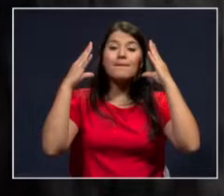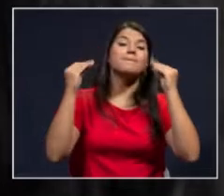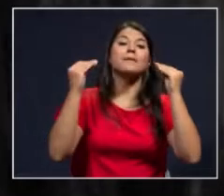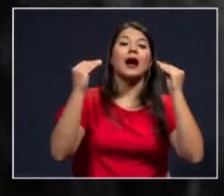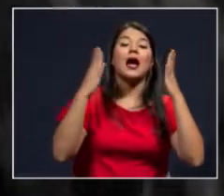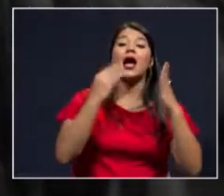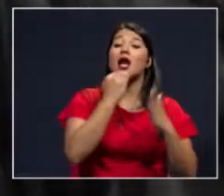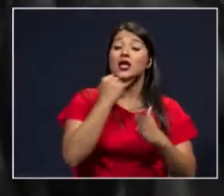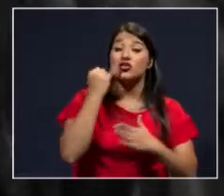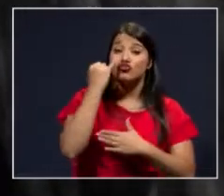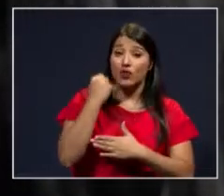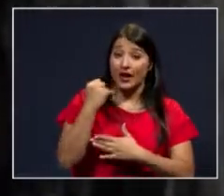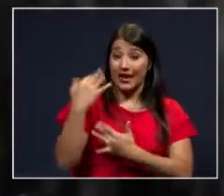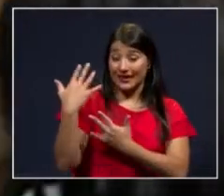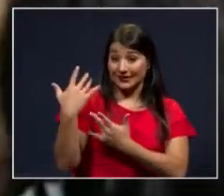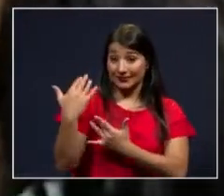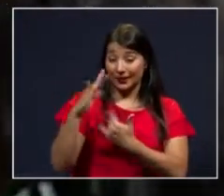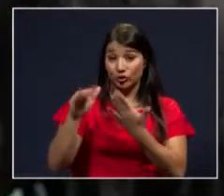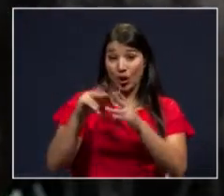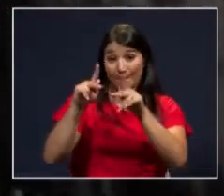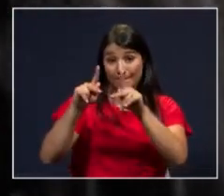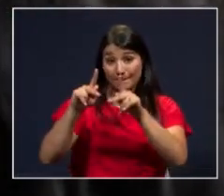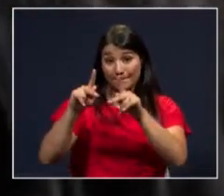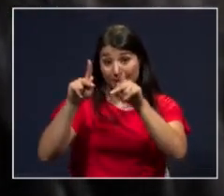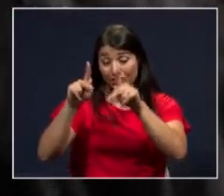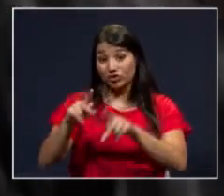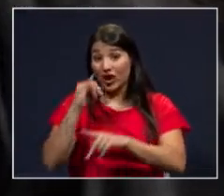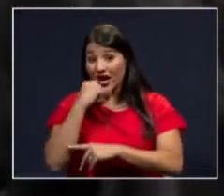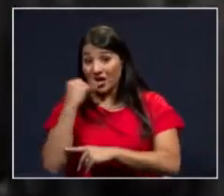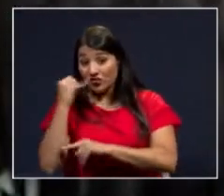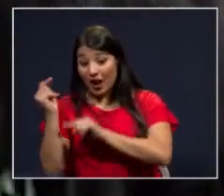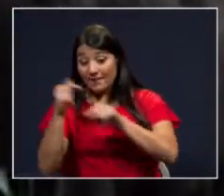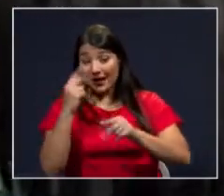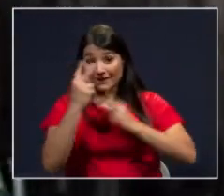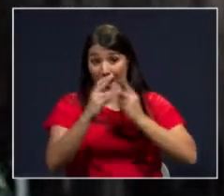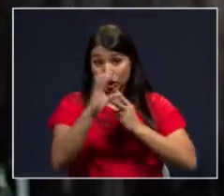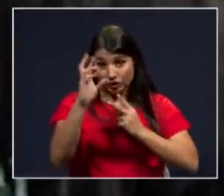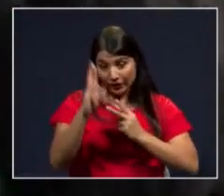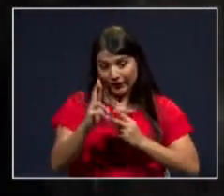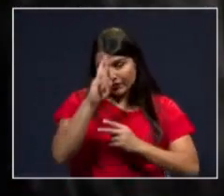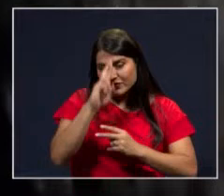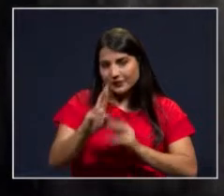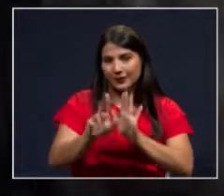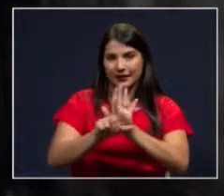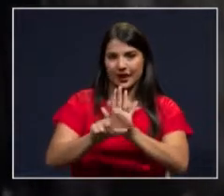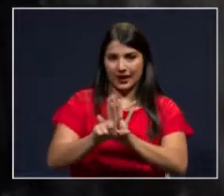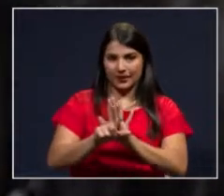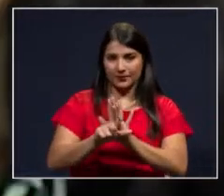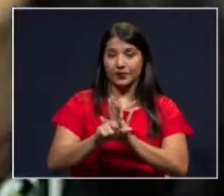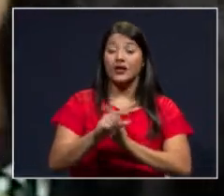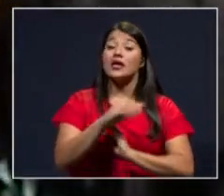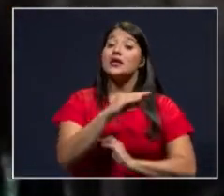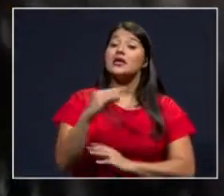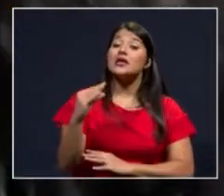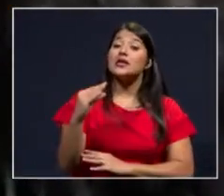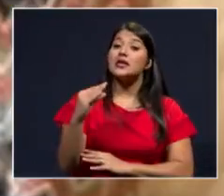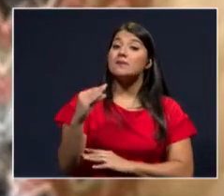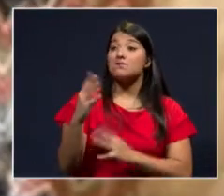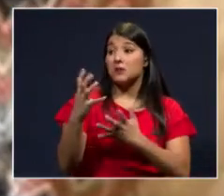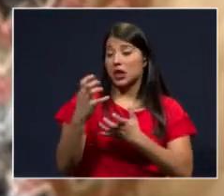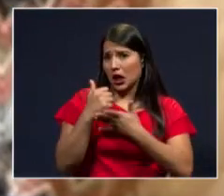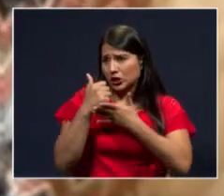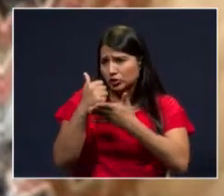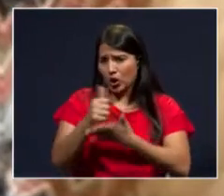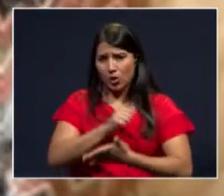se comporte respetando completamente la ley, que van a colaborar con las autoridades locales si éstas así lo